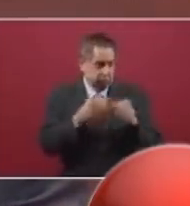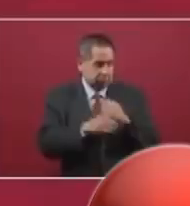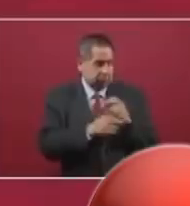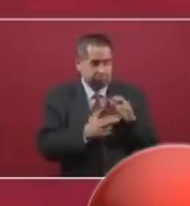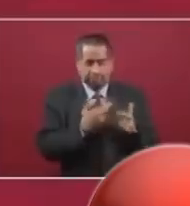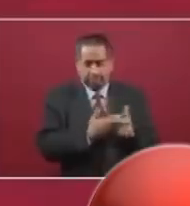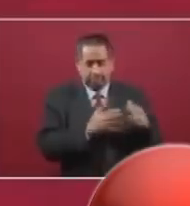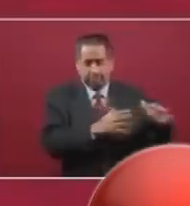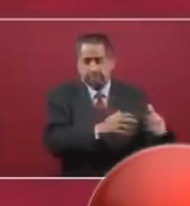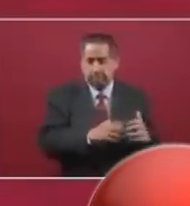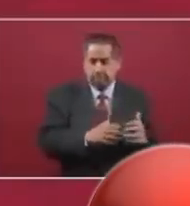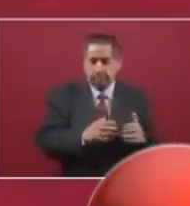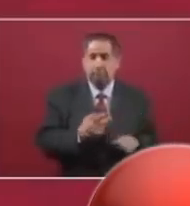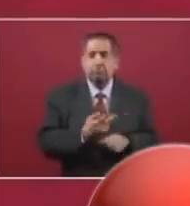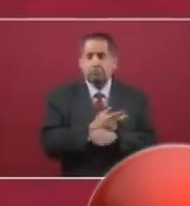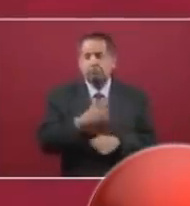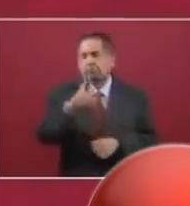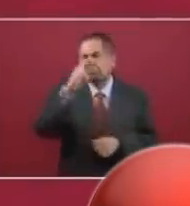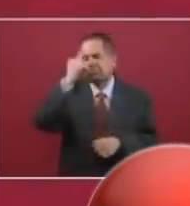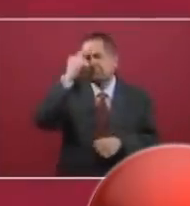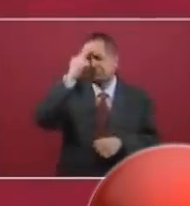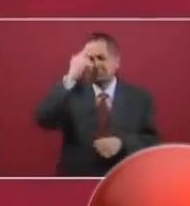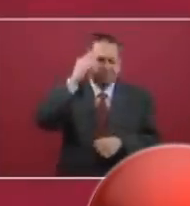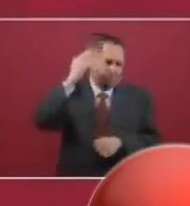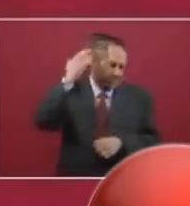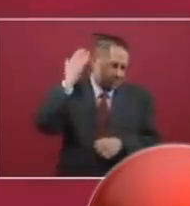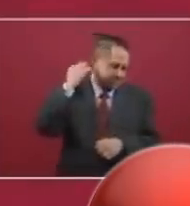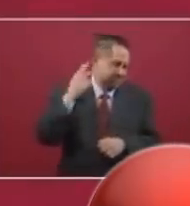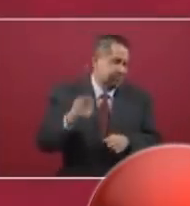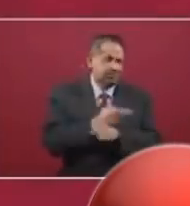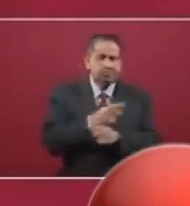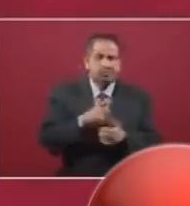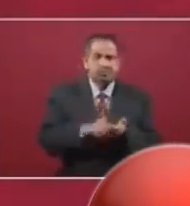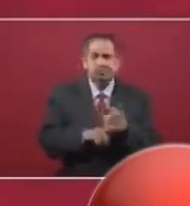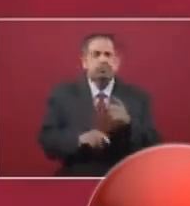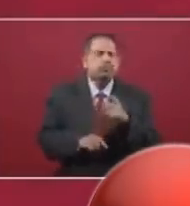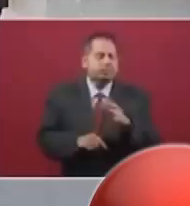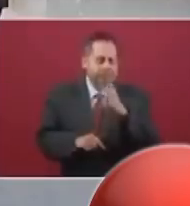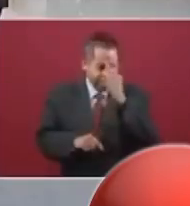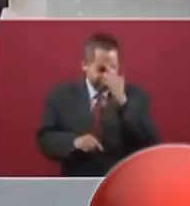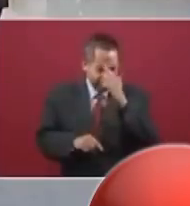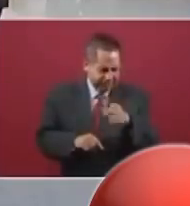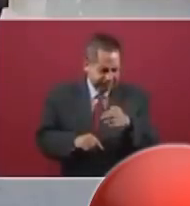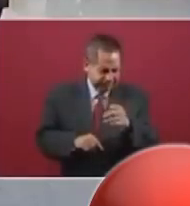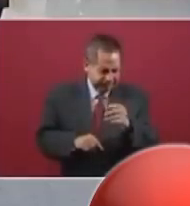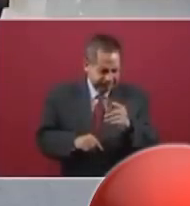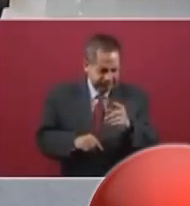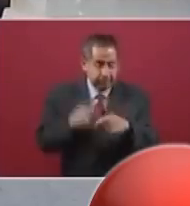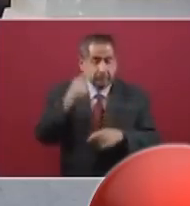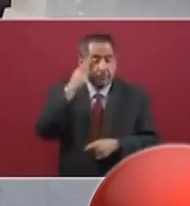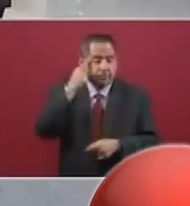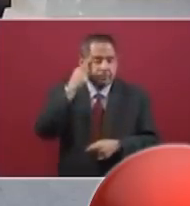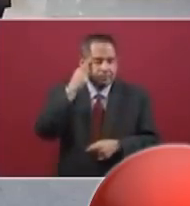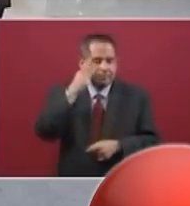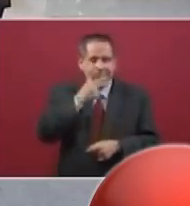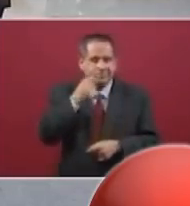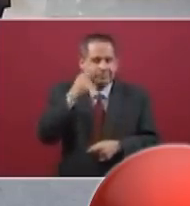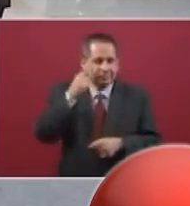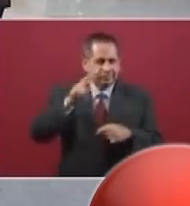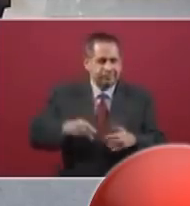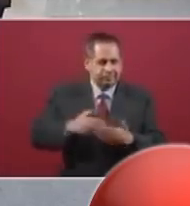obtienen. ¿Se acuerdan ustedes de aquel caso de un chino